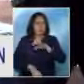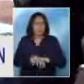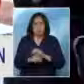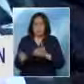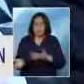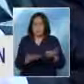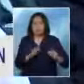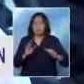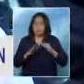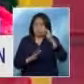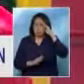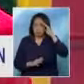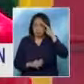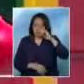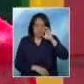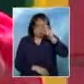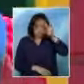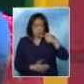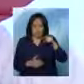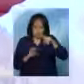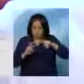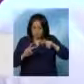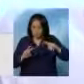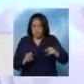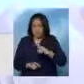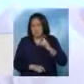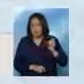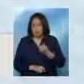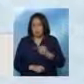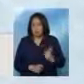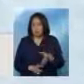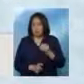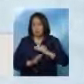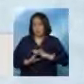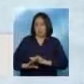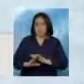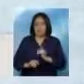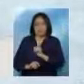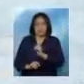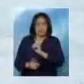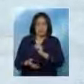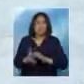comisaría de La Victoria, en donde serán investigados y denunciados por violencia y resistencia a la autoridad.